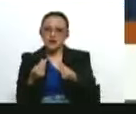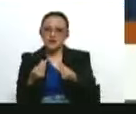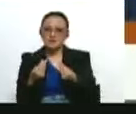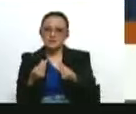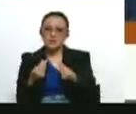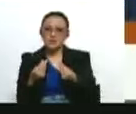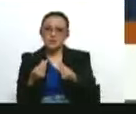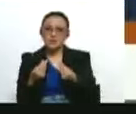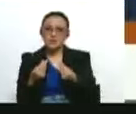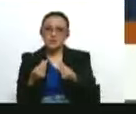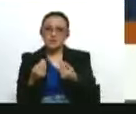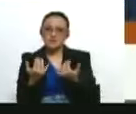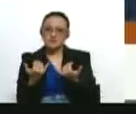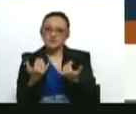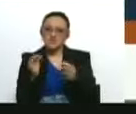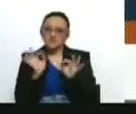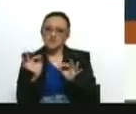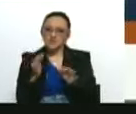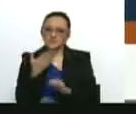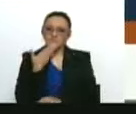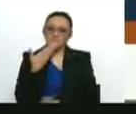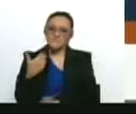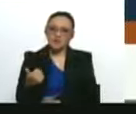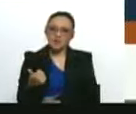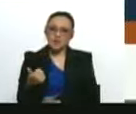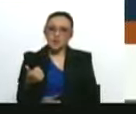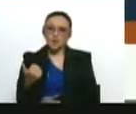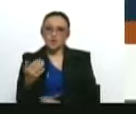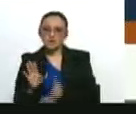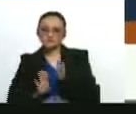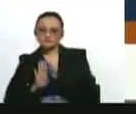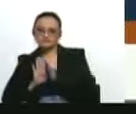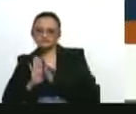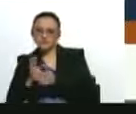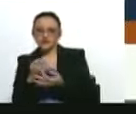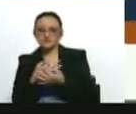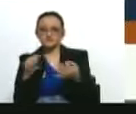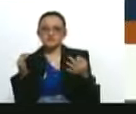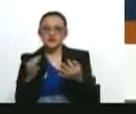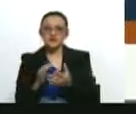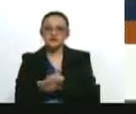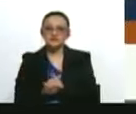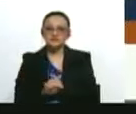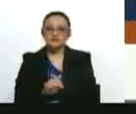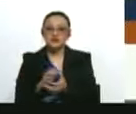hagámoslo de manera sobresaliente, con un nivel de excelencia